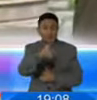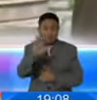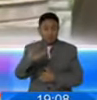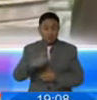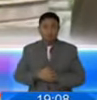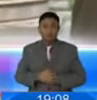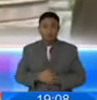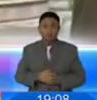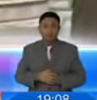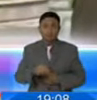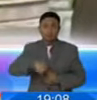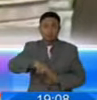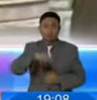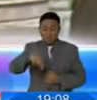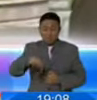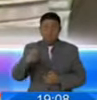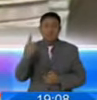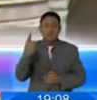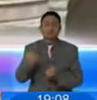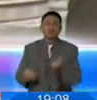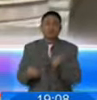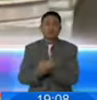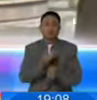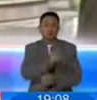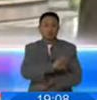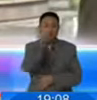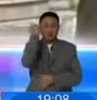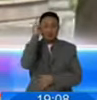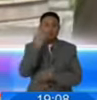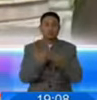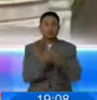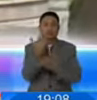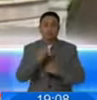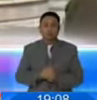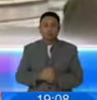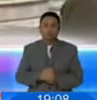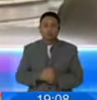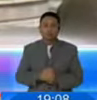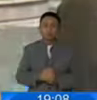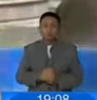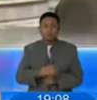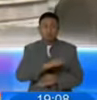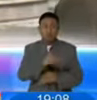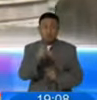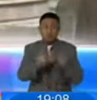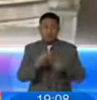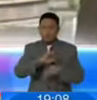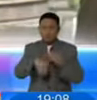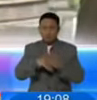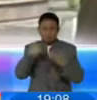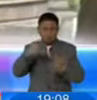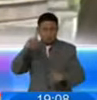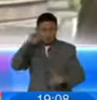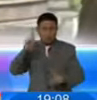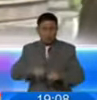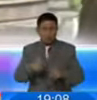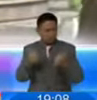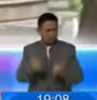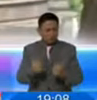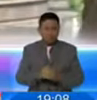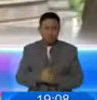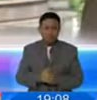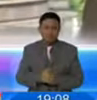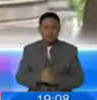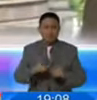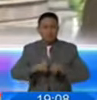presidente, que deberían ser los primeros que apoyen esta iniciativa, que además ha sido muy bien vista por los ciudadanos. Lo más